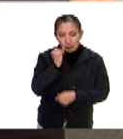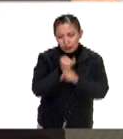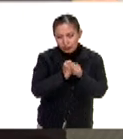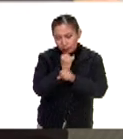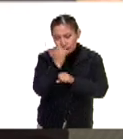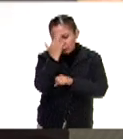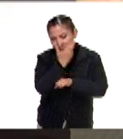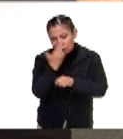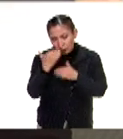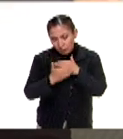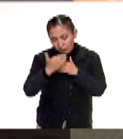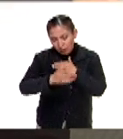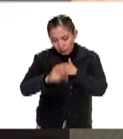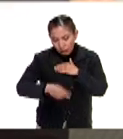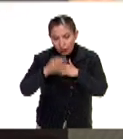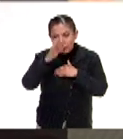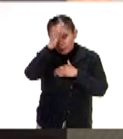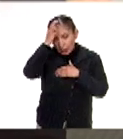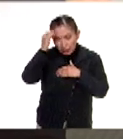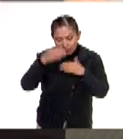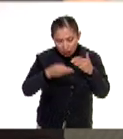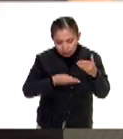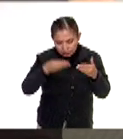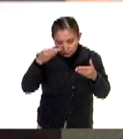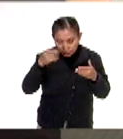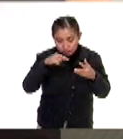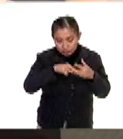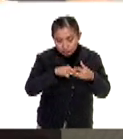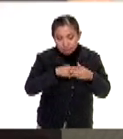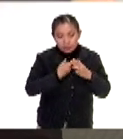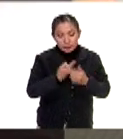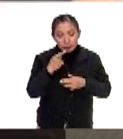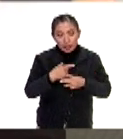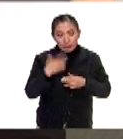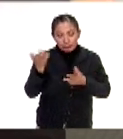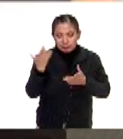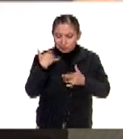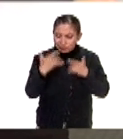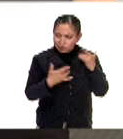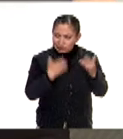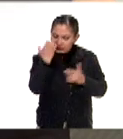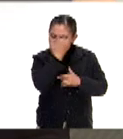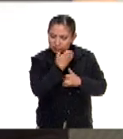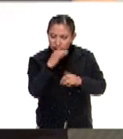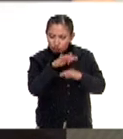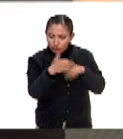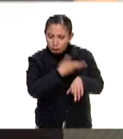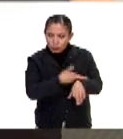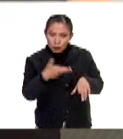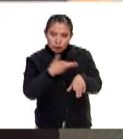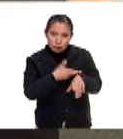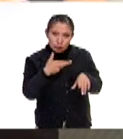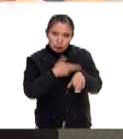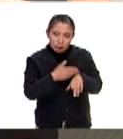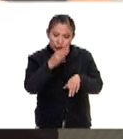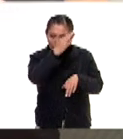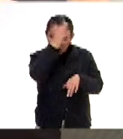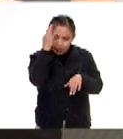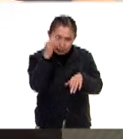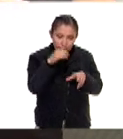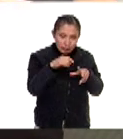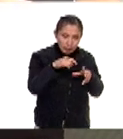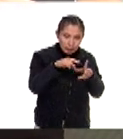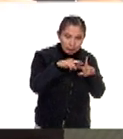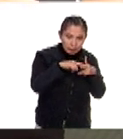estudia y revisa el expediente de Frida Kahlo y a partir de ello hace una reinterpretación sobre todo el proceso de Frida a